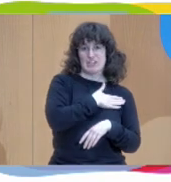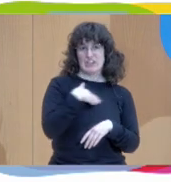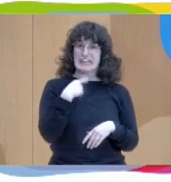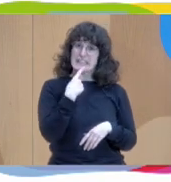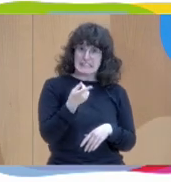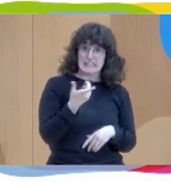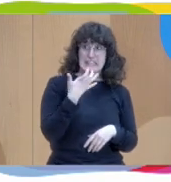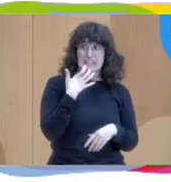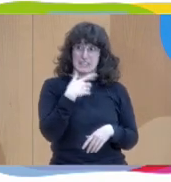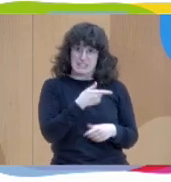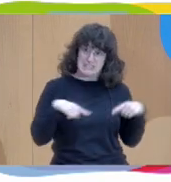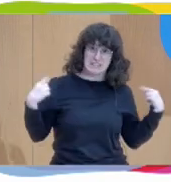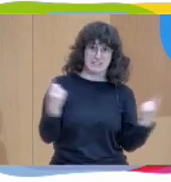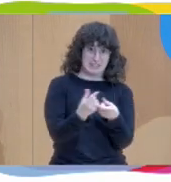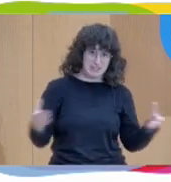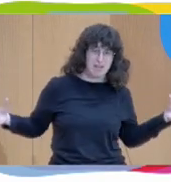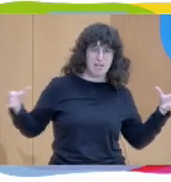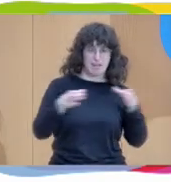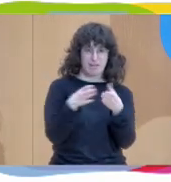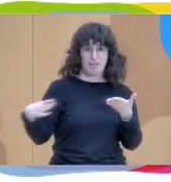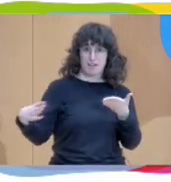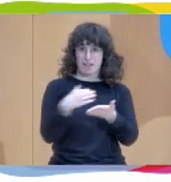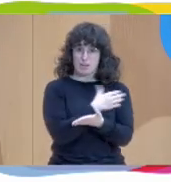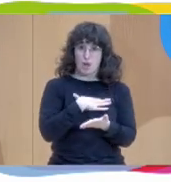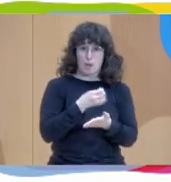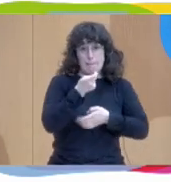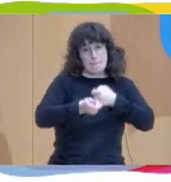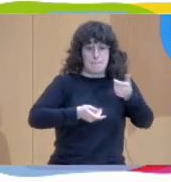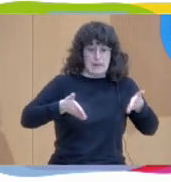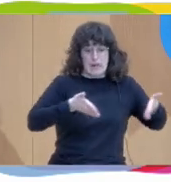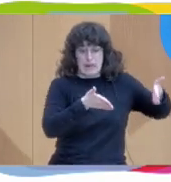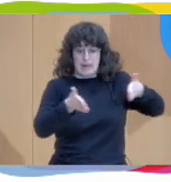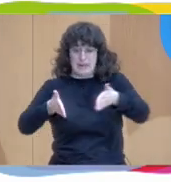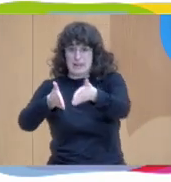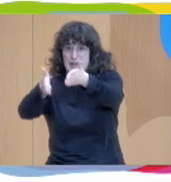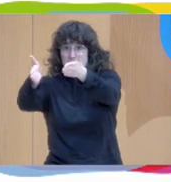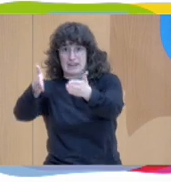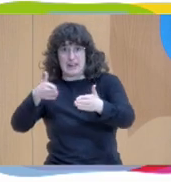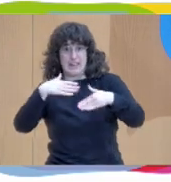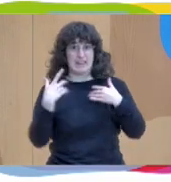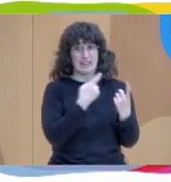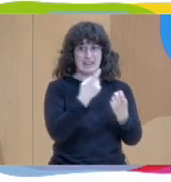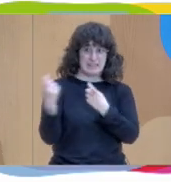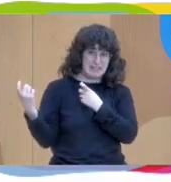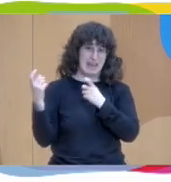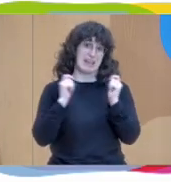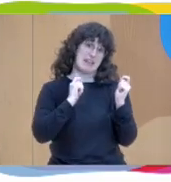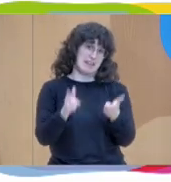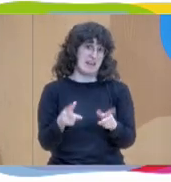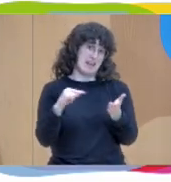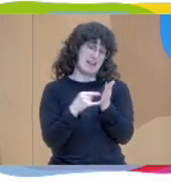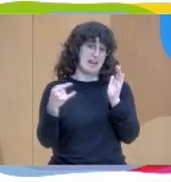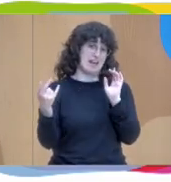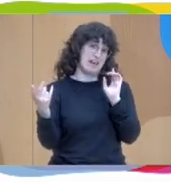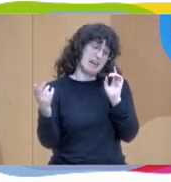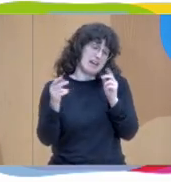podremos ir encauzando progresivamente esas necesidades para que todos vayamos dando la mejor respuesta a las personas eh